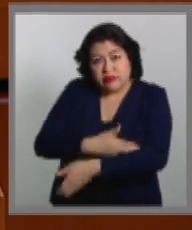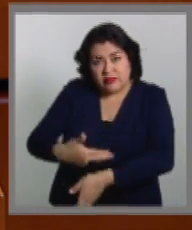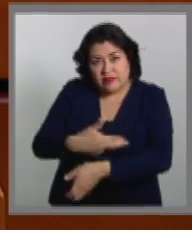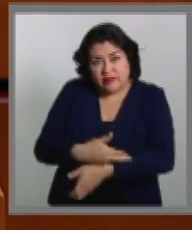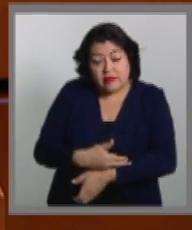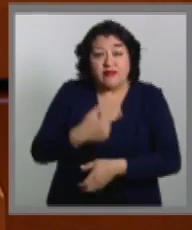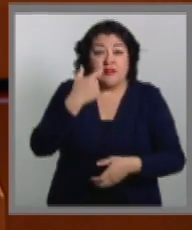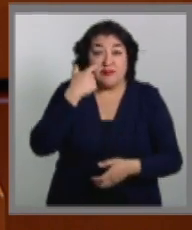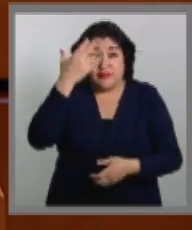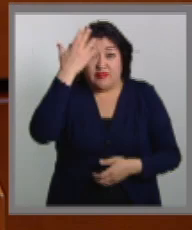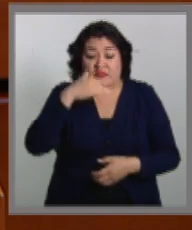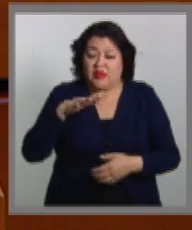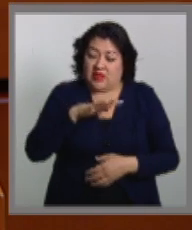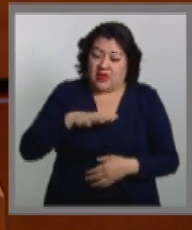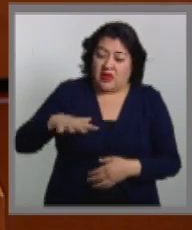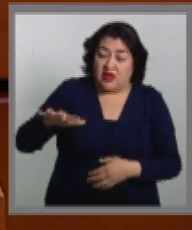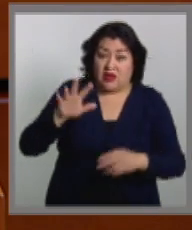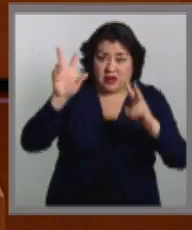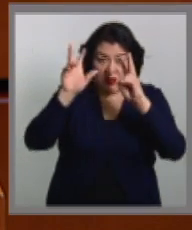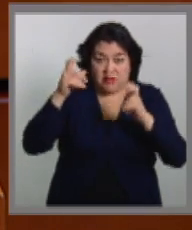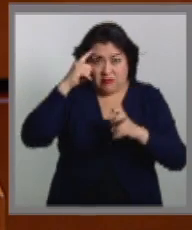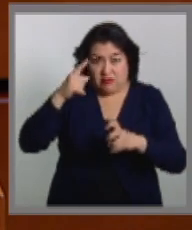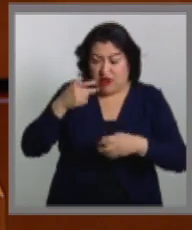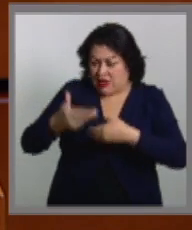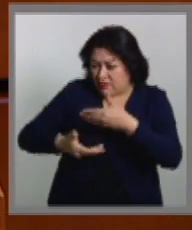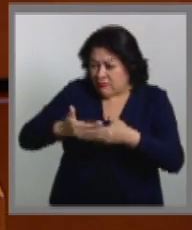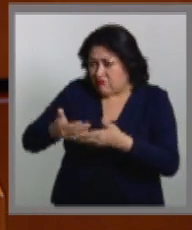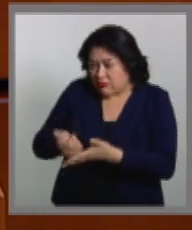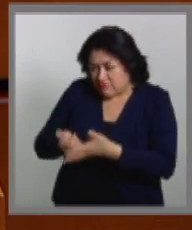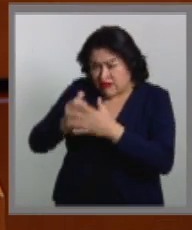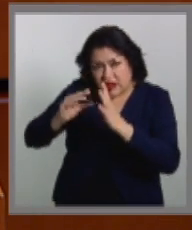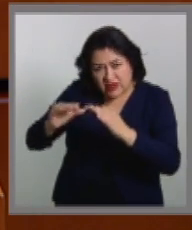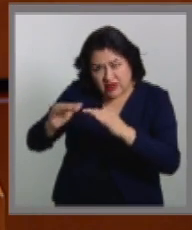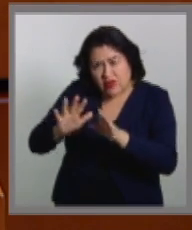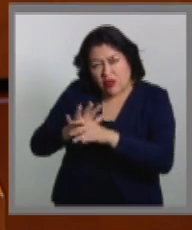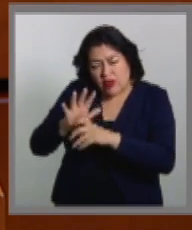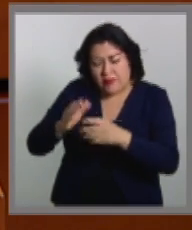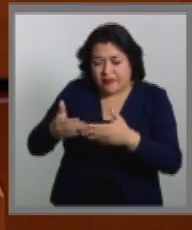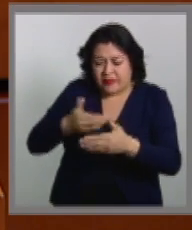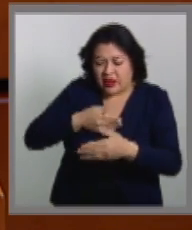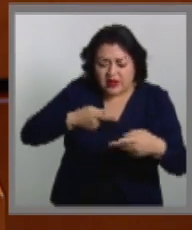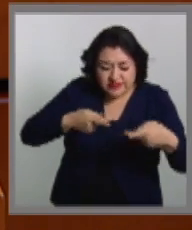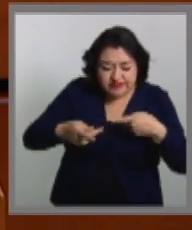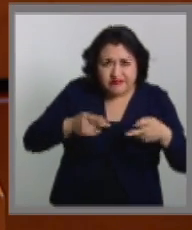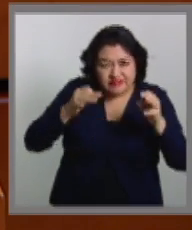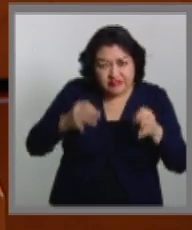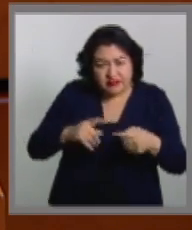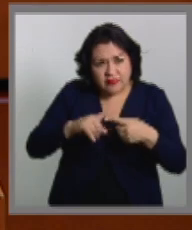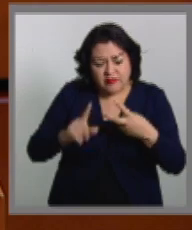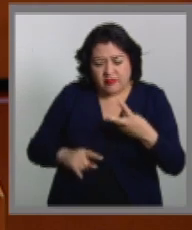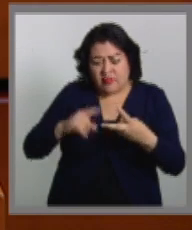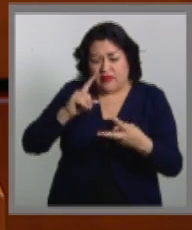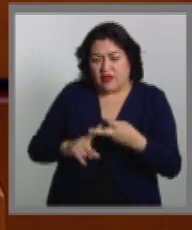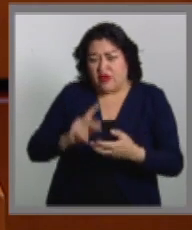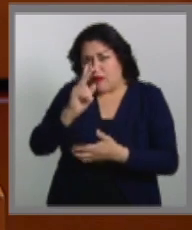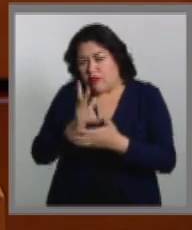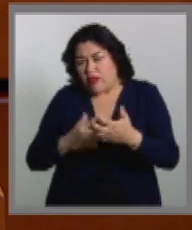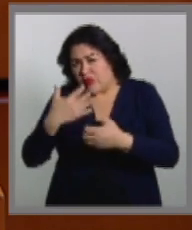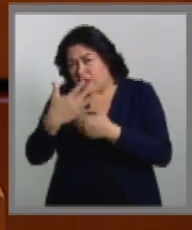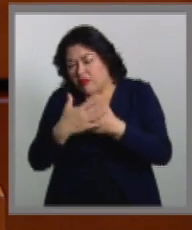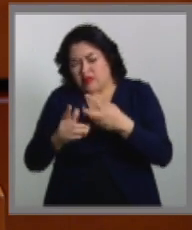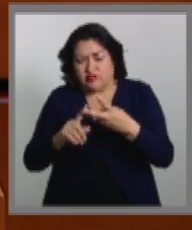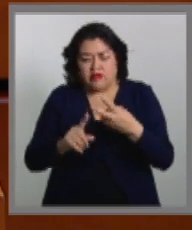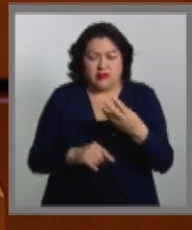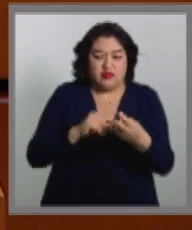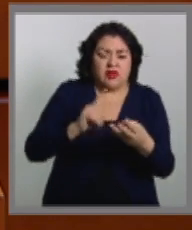servicios profesionales definidos para estos efectos incluyen la planeación estratégica, la formulación de proyectos, el